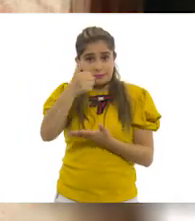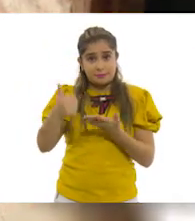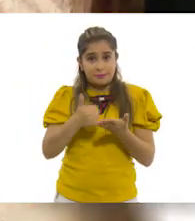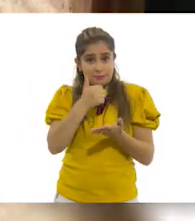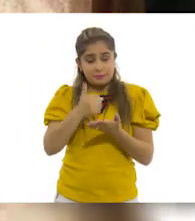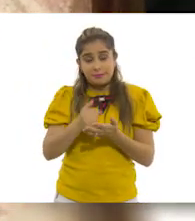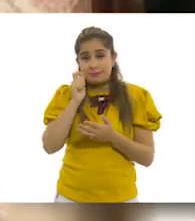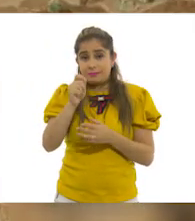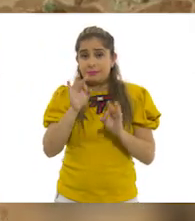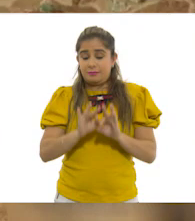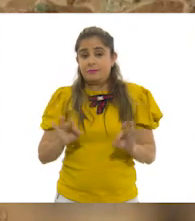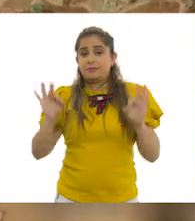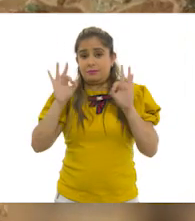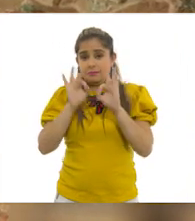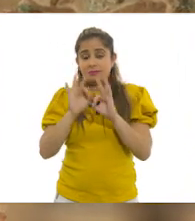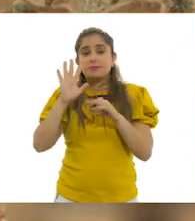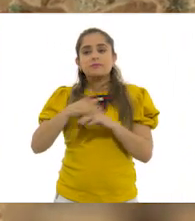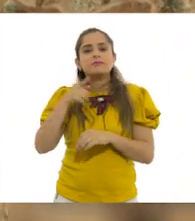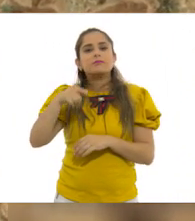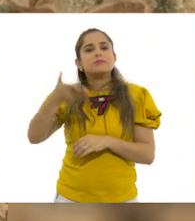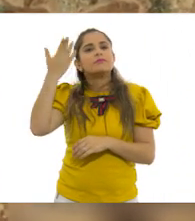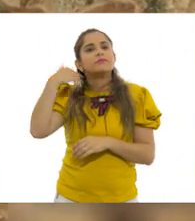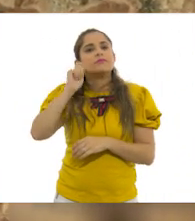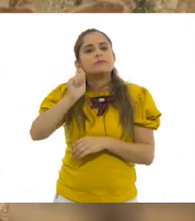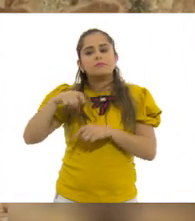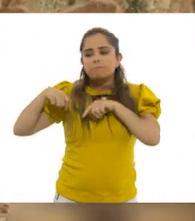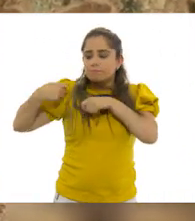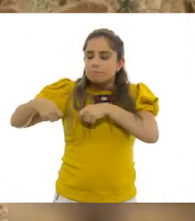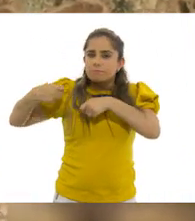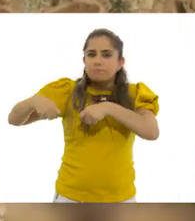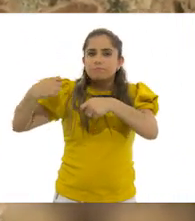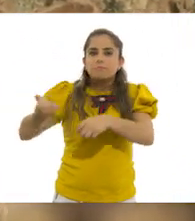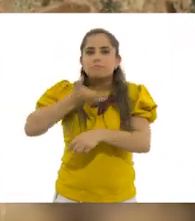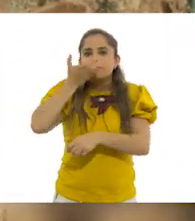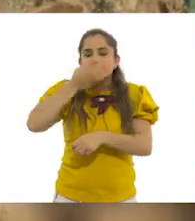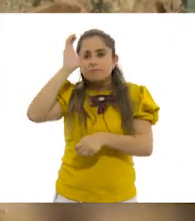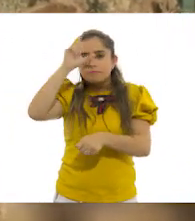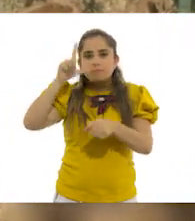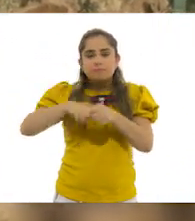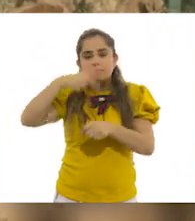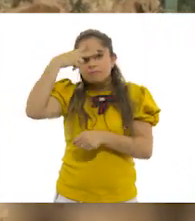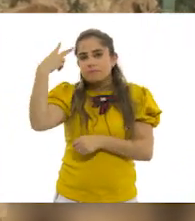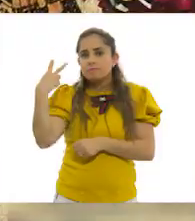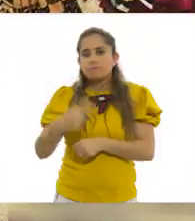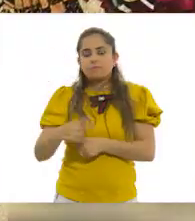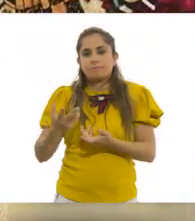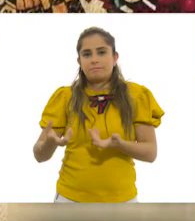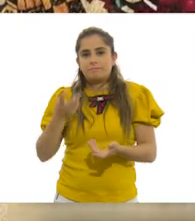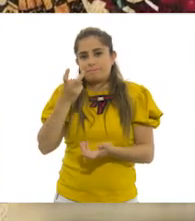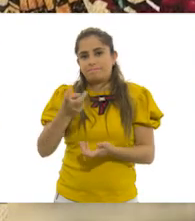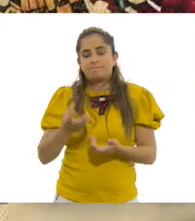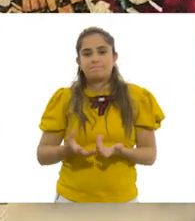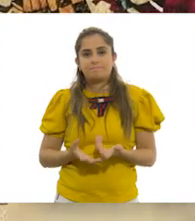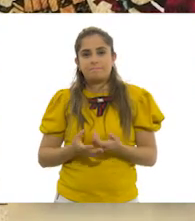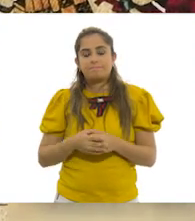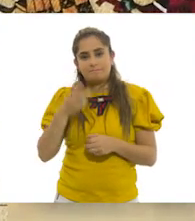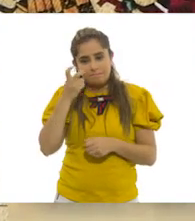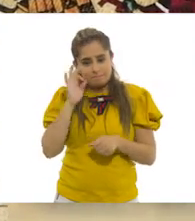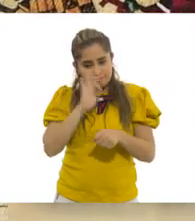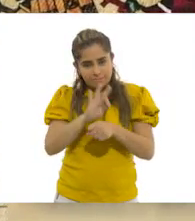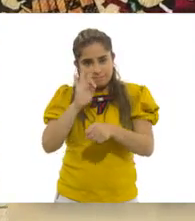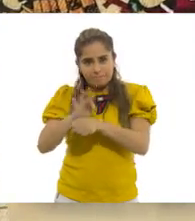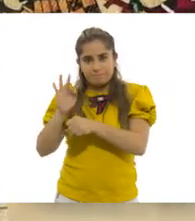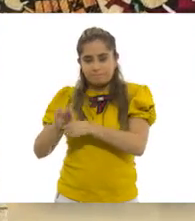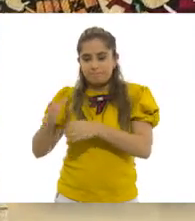muy importante porque aquí están nuestras raíces, aquí está, como lo comentaba, nuestra razón de ser. Claro. Entonces es importante que protejamos